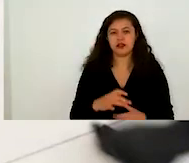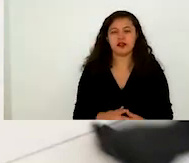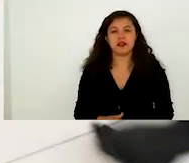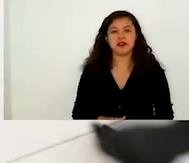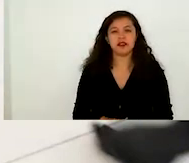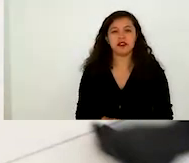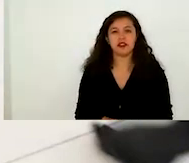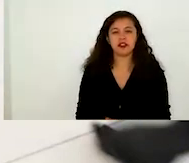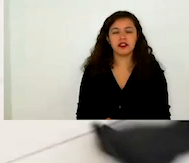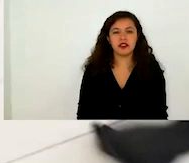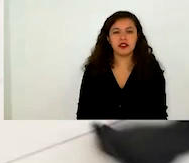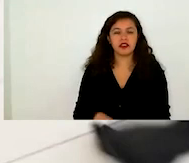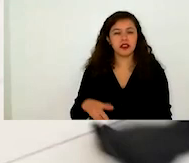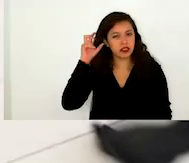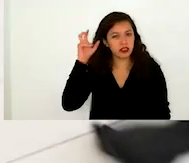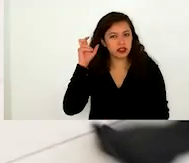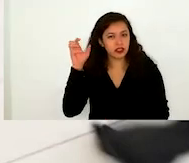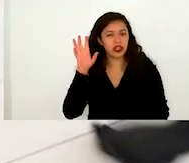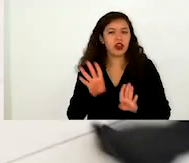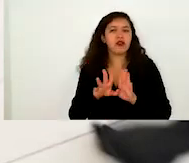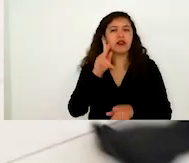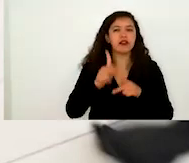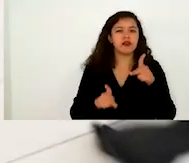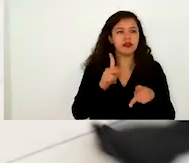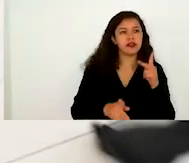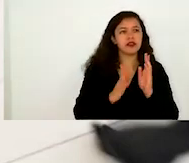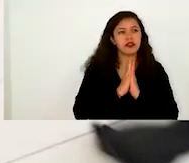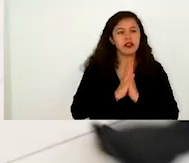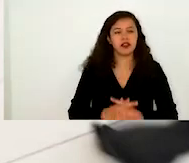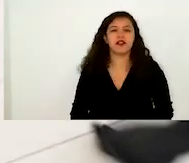ustedes díganme si se sigue escuchando siempre cortado por favor